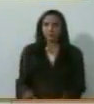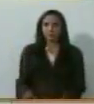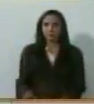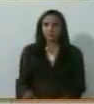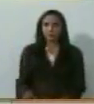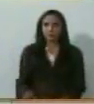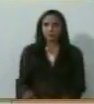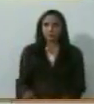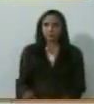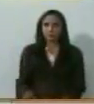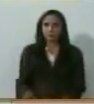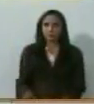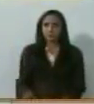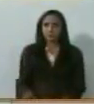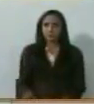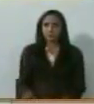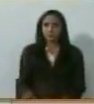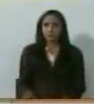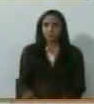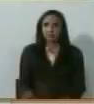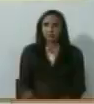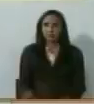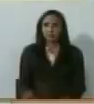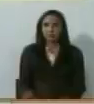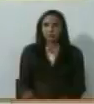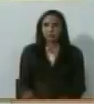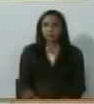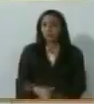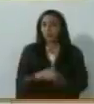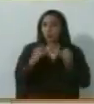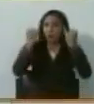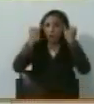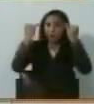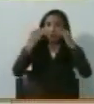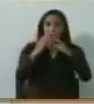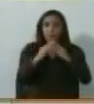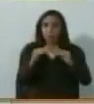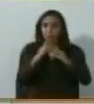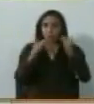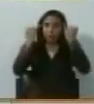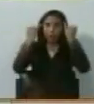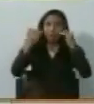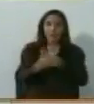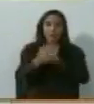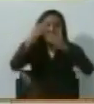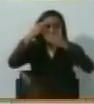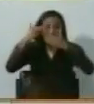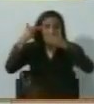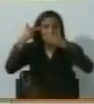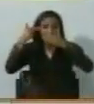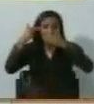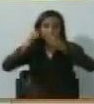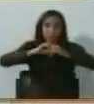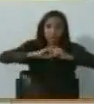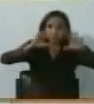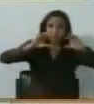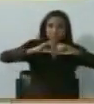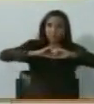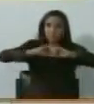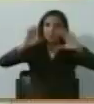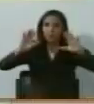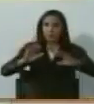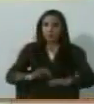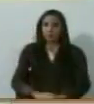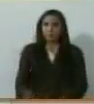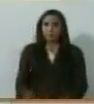instalaciones de PDVSA, tienen planificado operaciones de terrorismo, de volar,